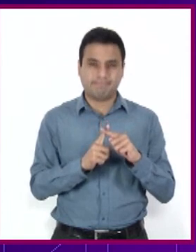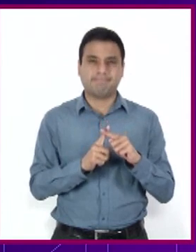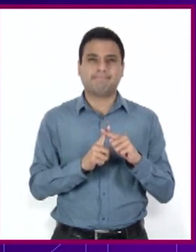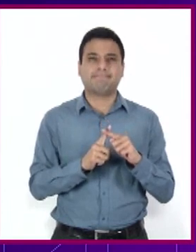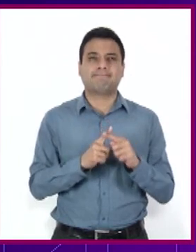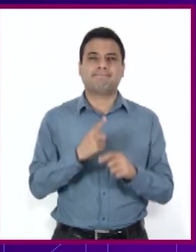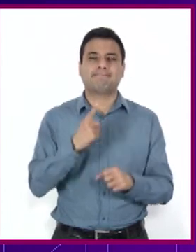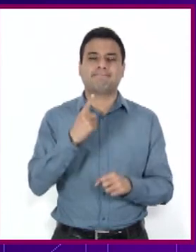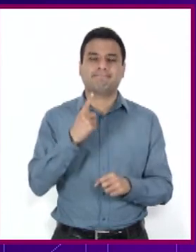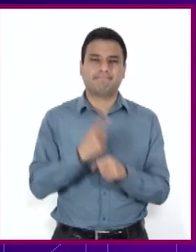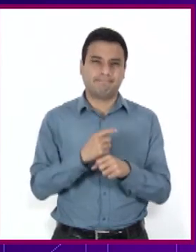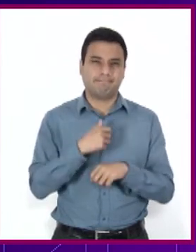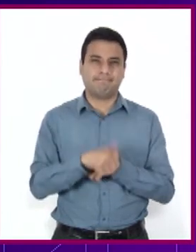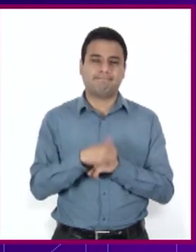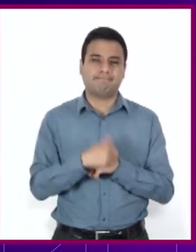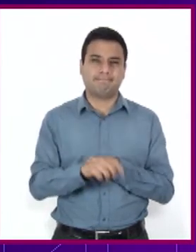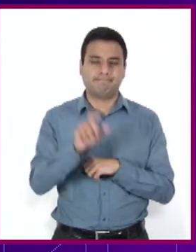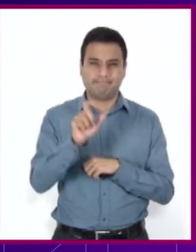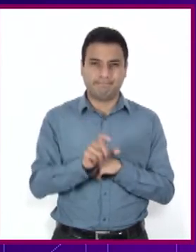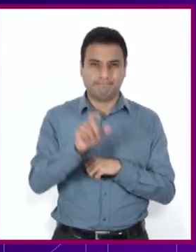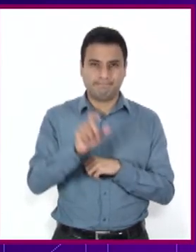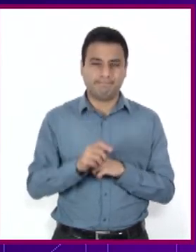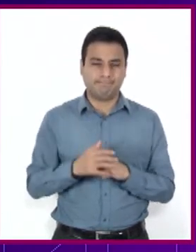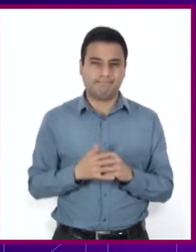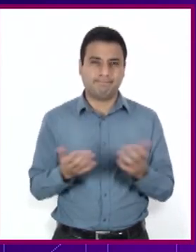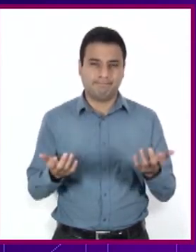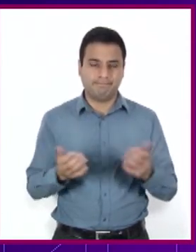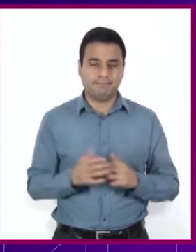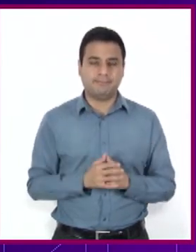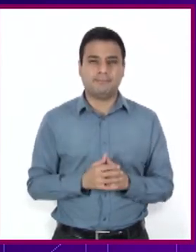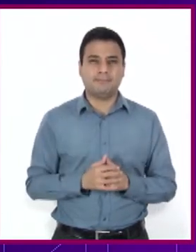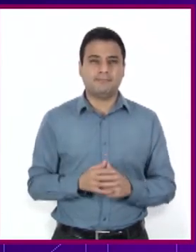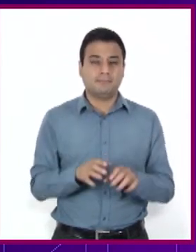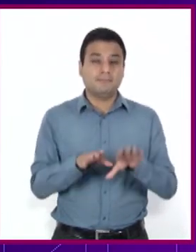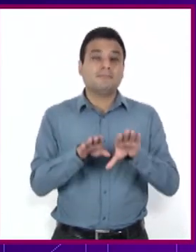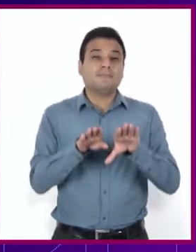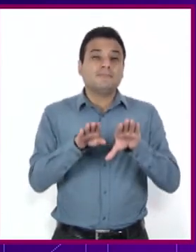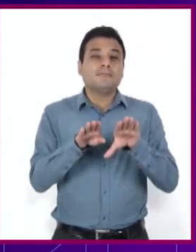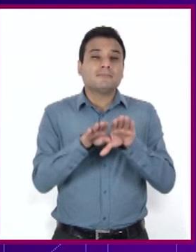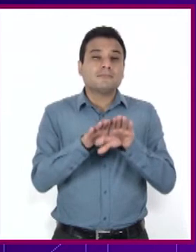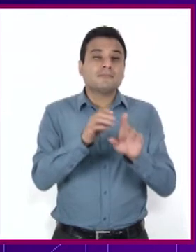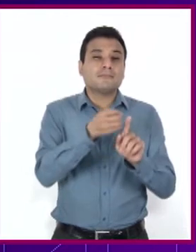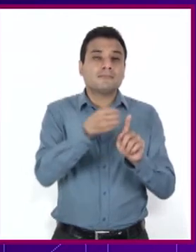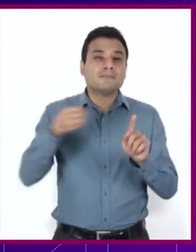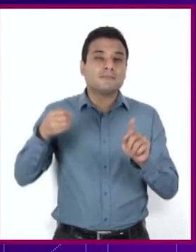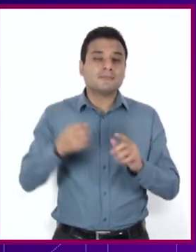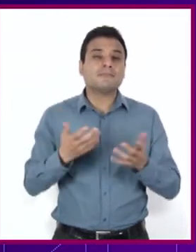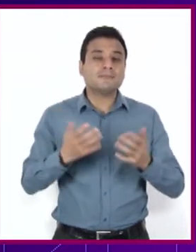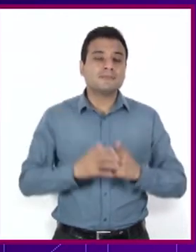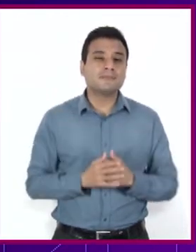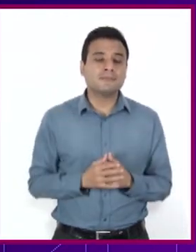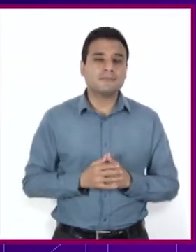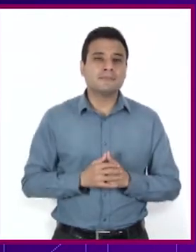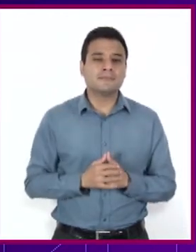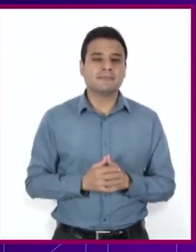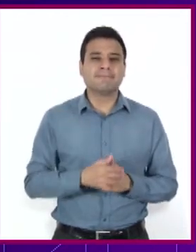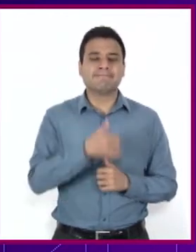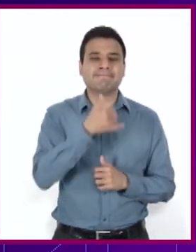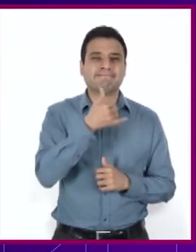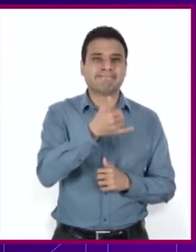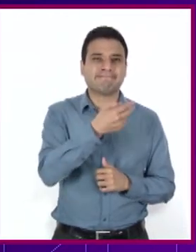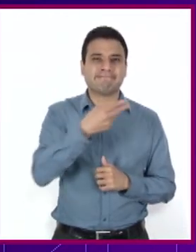magnitud x, podemos afirmar que la expresión algebraica que corresponde a esta situación y igual